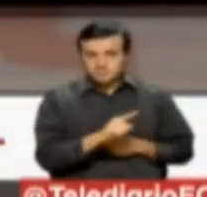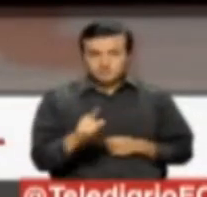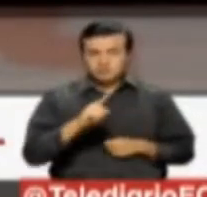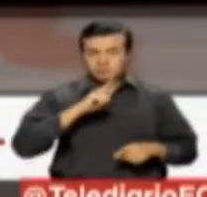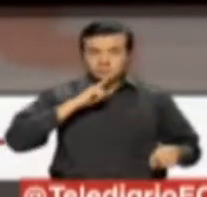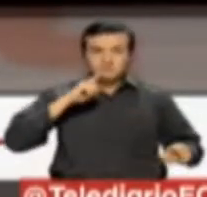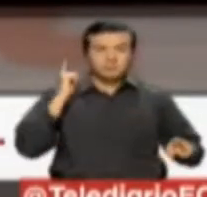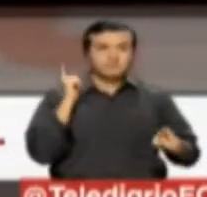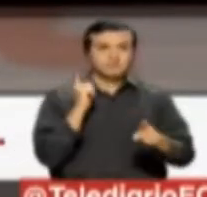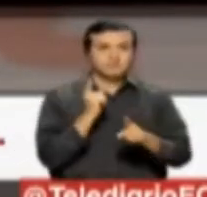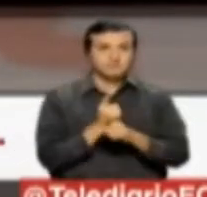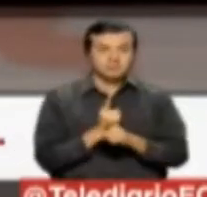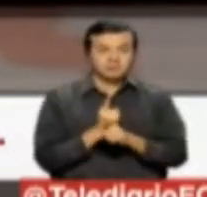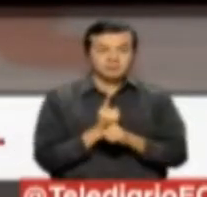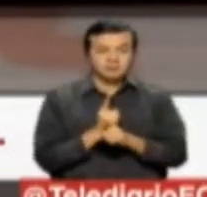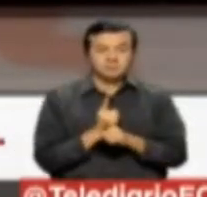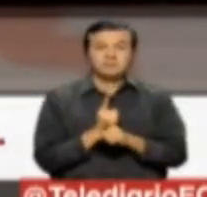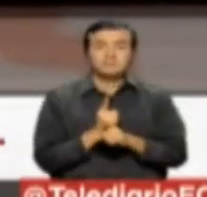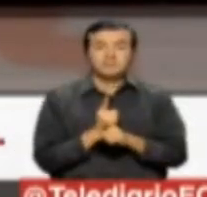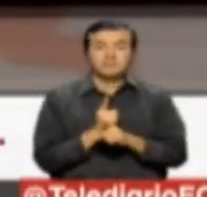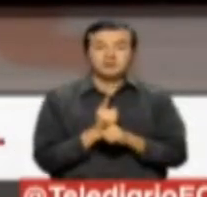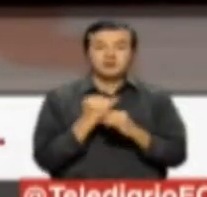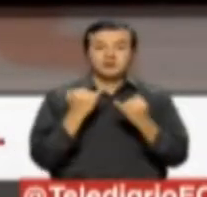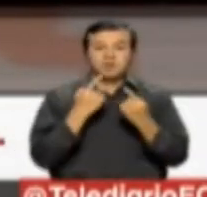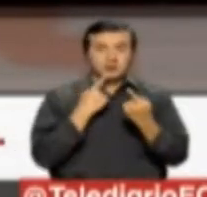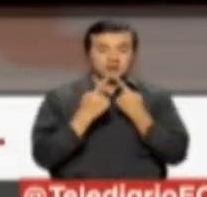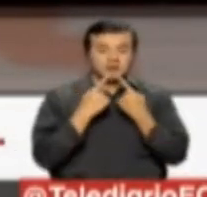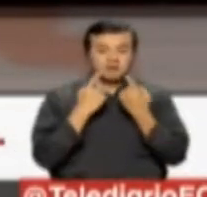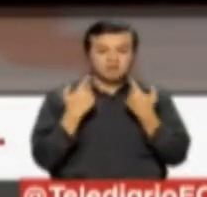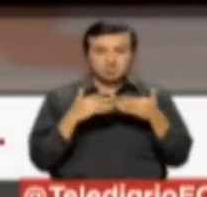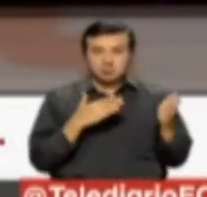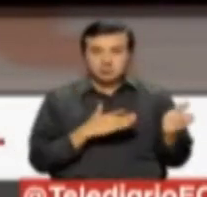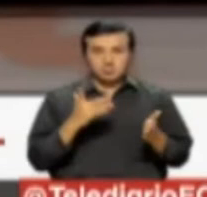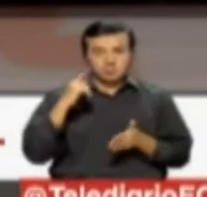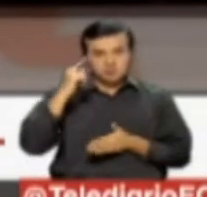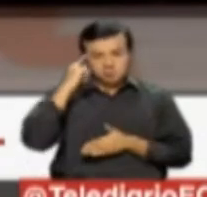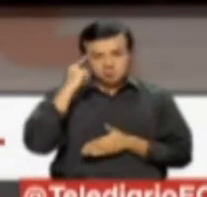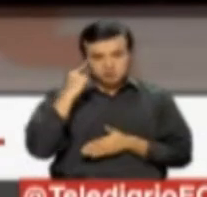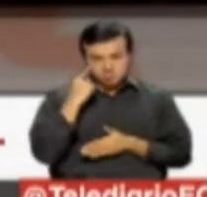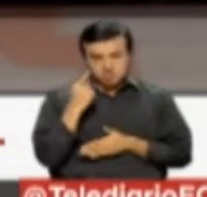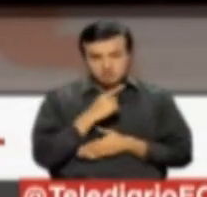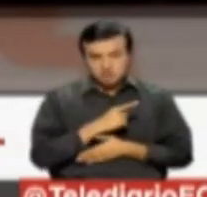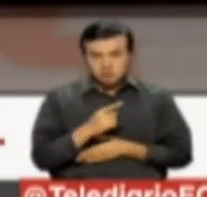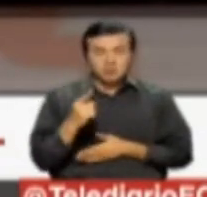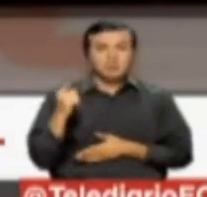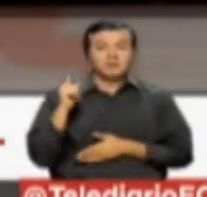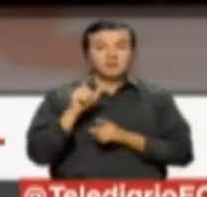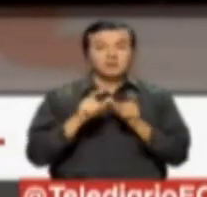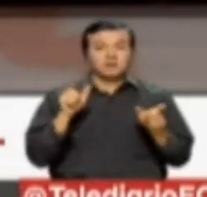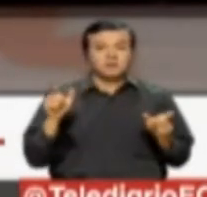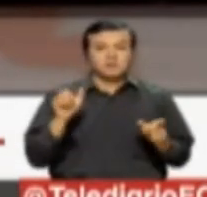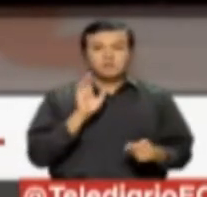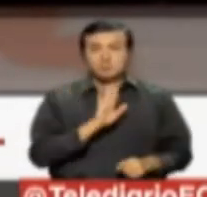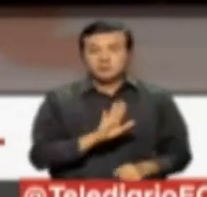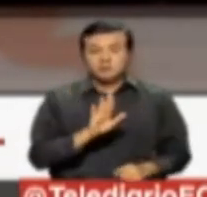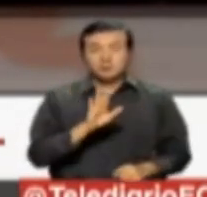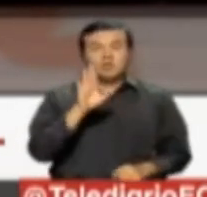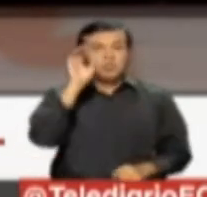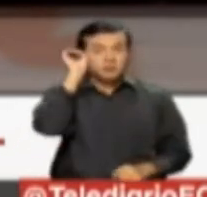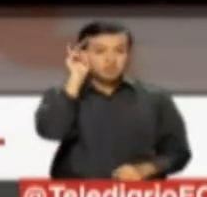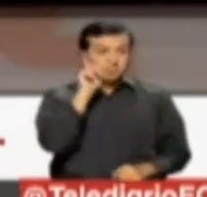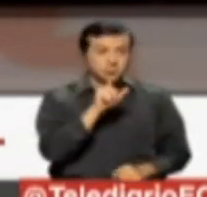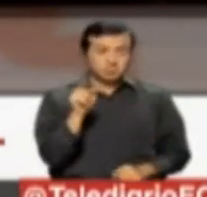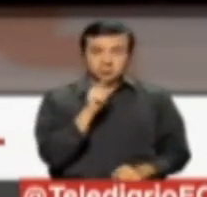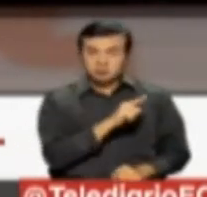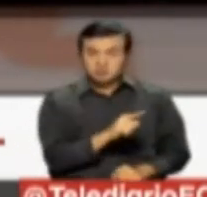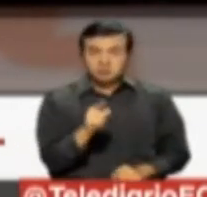efecto dentro del espacio de diálogo que ha creado el gobierno para que los ciudadanos puedan presentar sus puntos de vista respecto